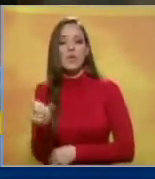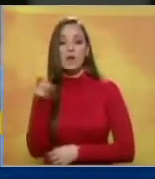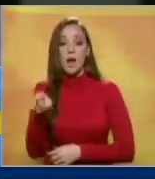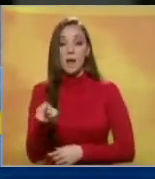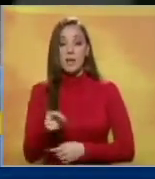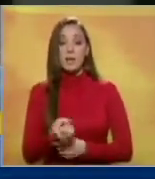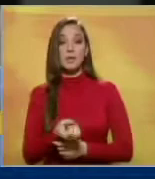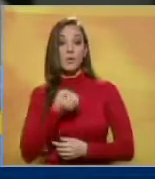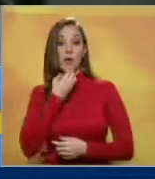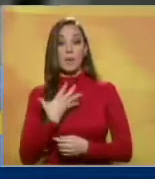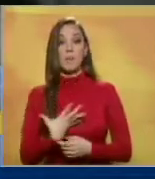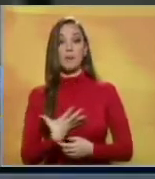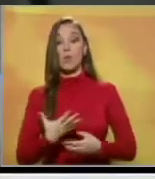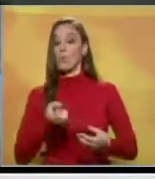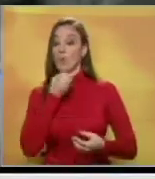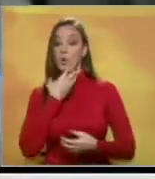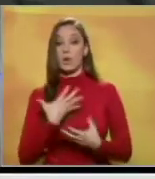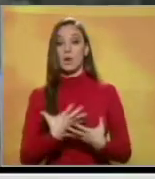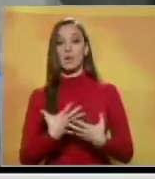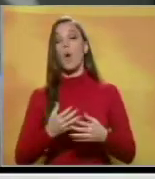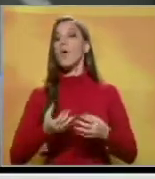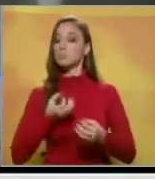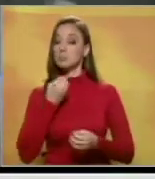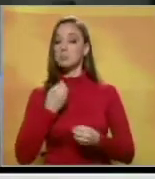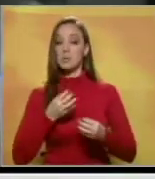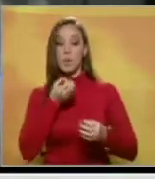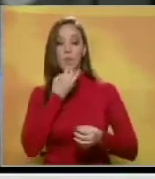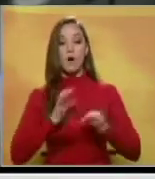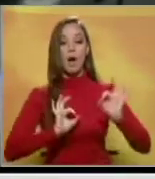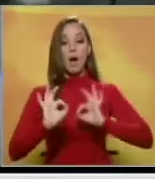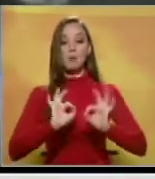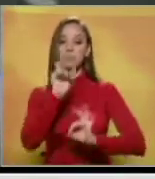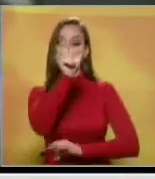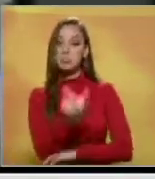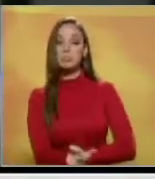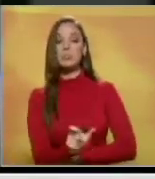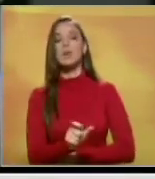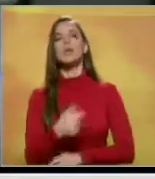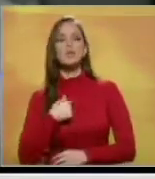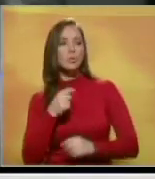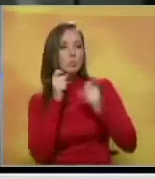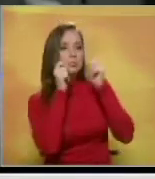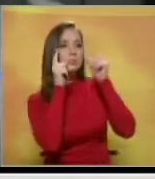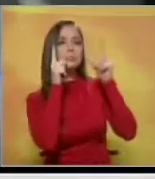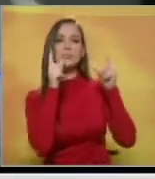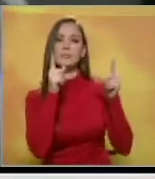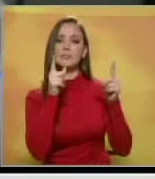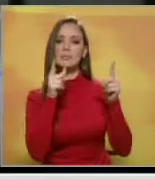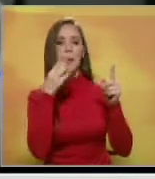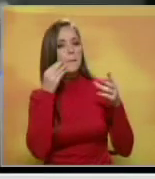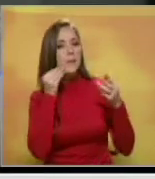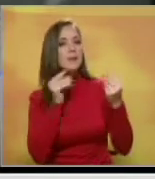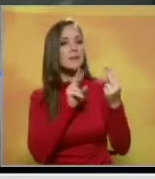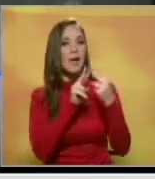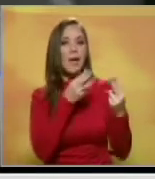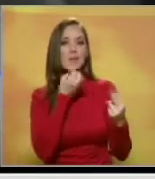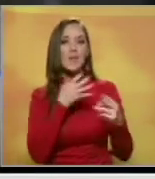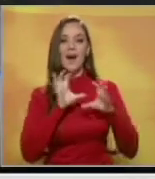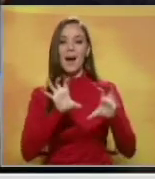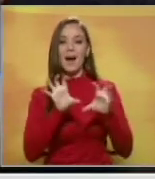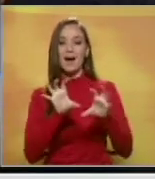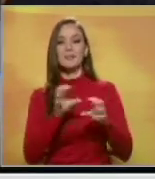muy bonito y muy simpático es un buen actor y descubrí en mi experiencia con él que es muy buen comediante